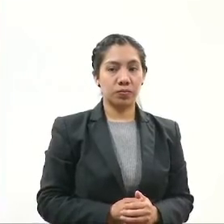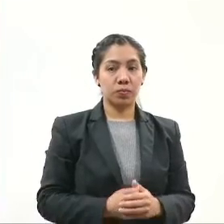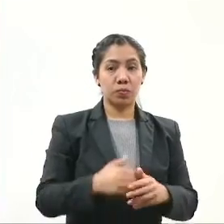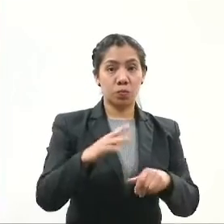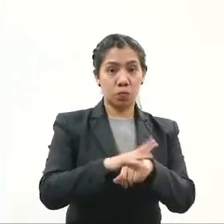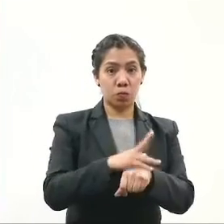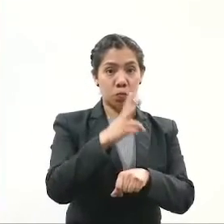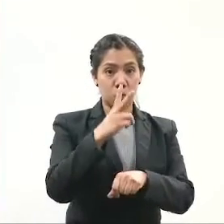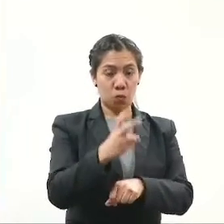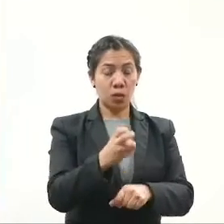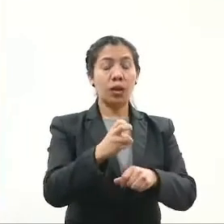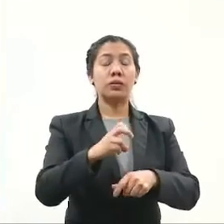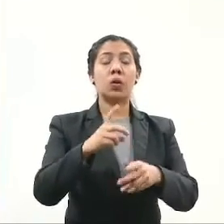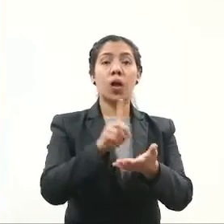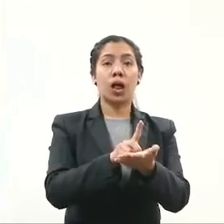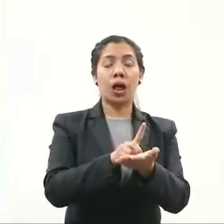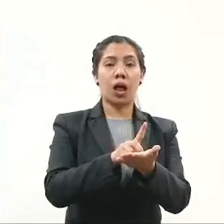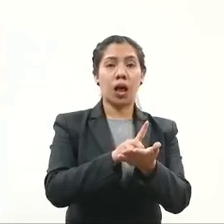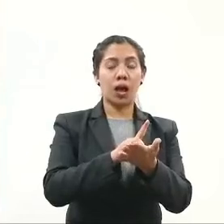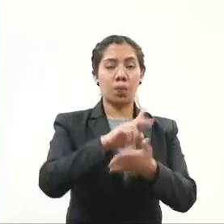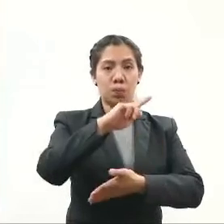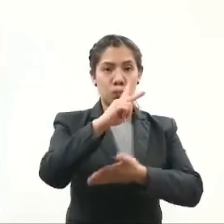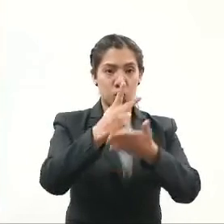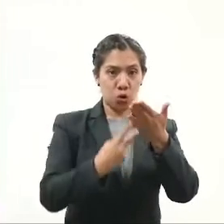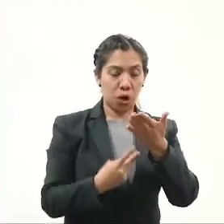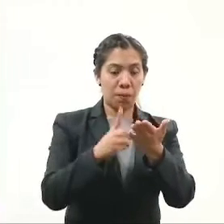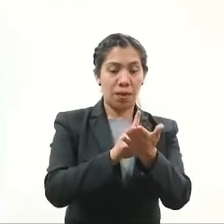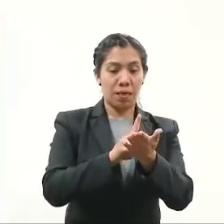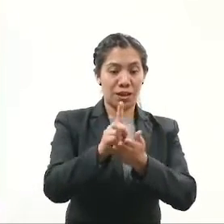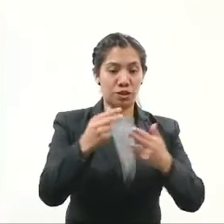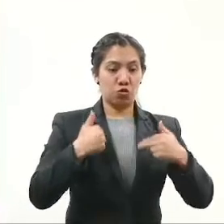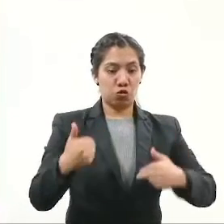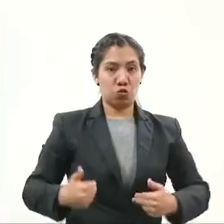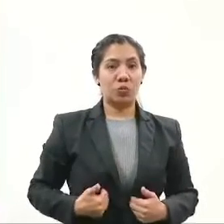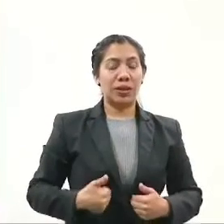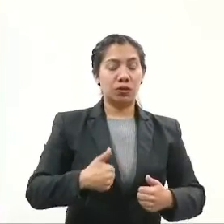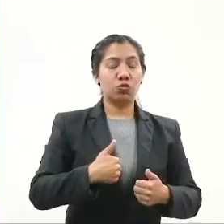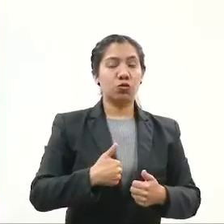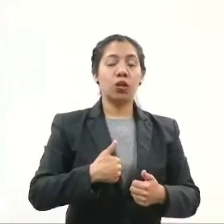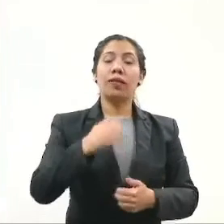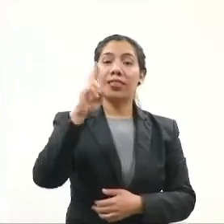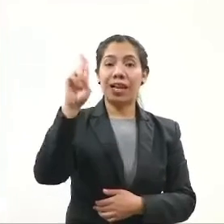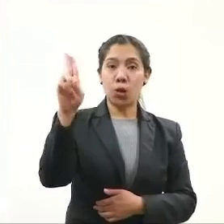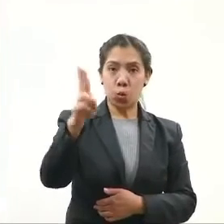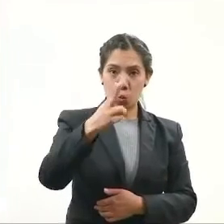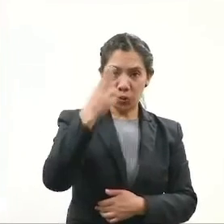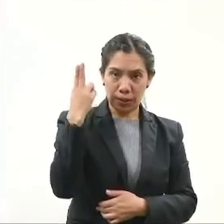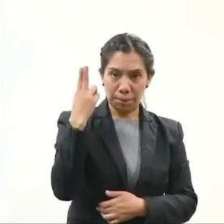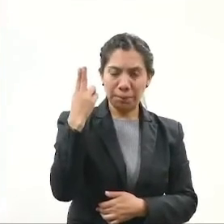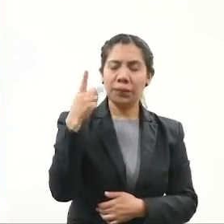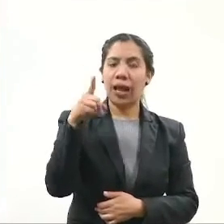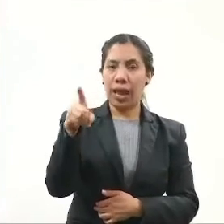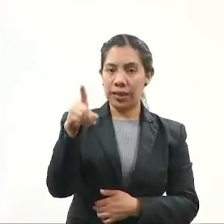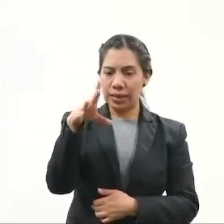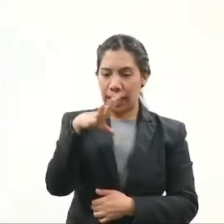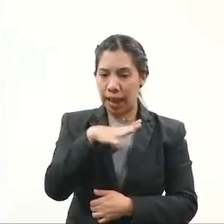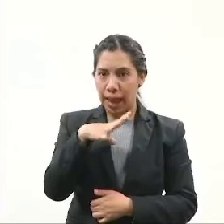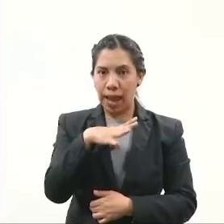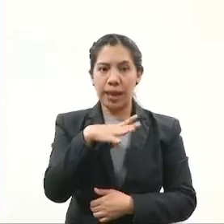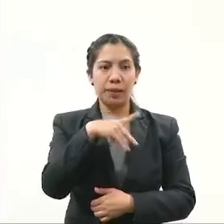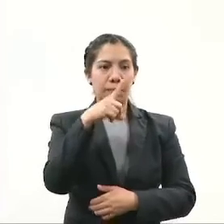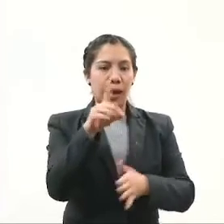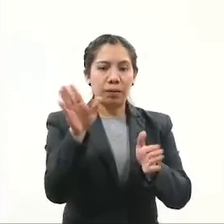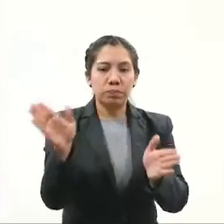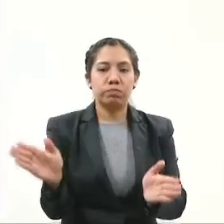de la universidad nacional autónoma de méxico celebra el impulso a cualquier reforma